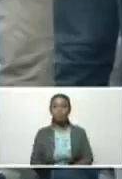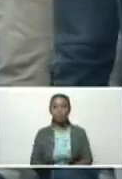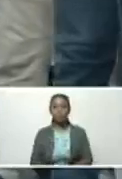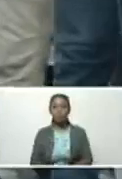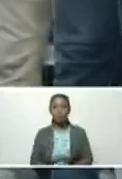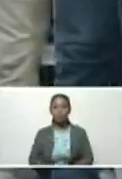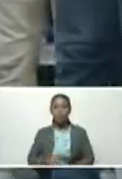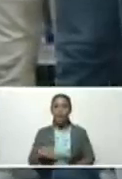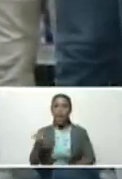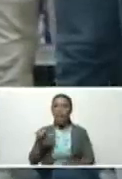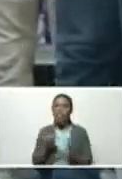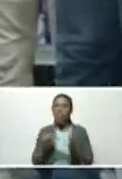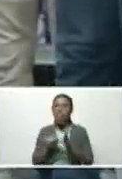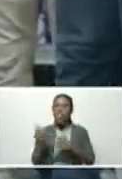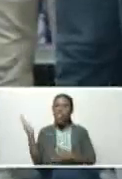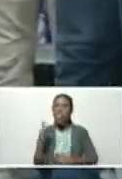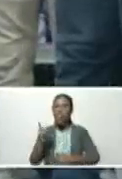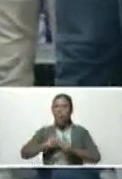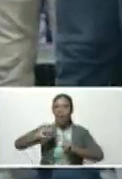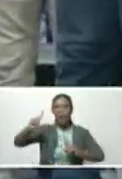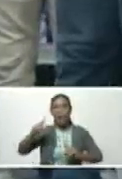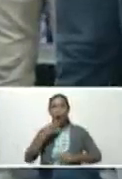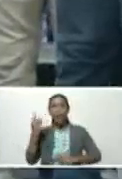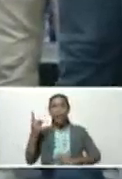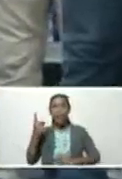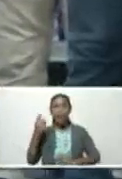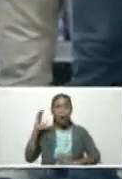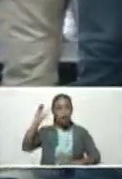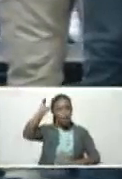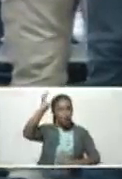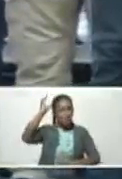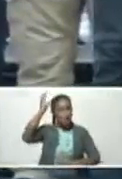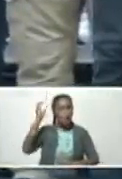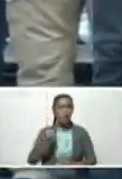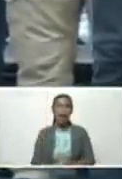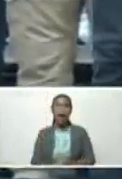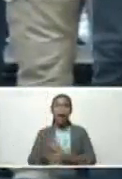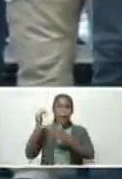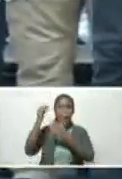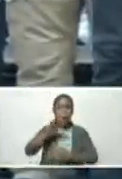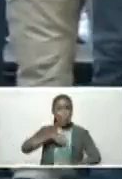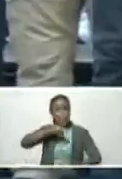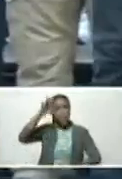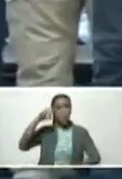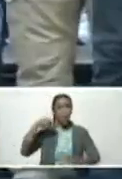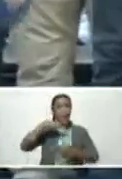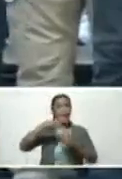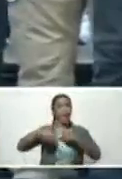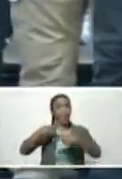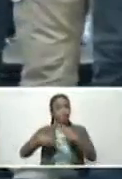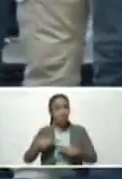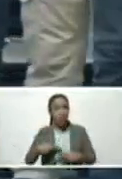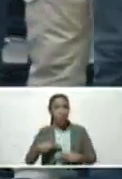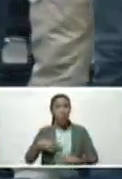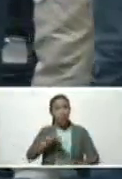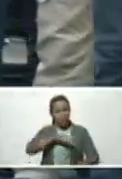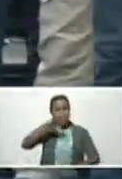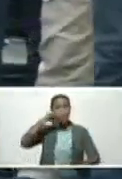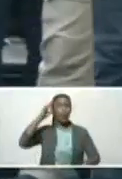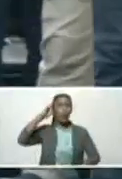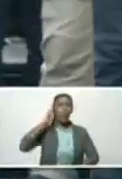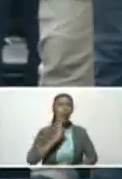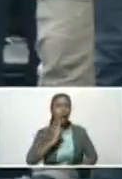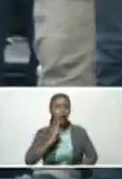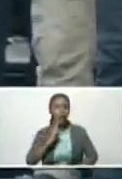¿Y de dónde viene la energía de esta juventud? De su conciencia, de su espíritu revolucionario, de su espíritu